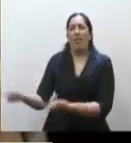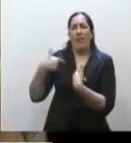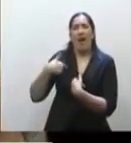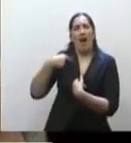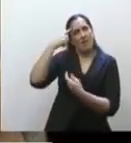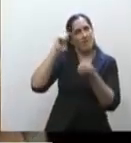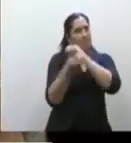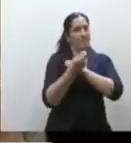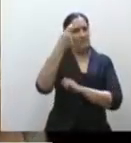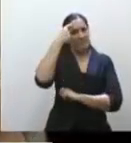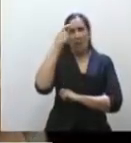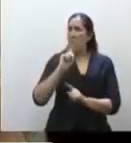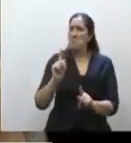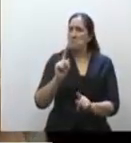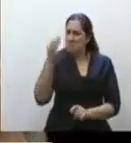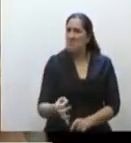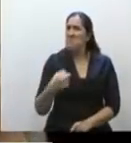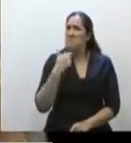No, no fue mi hija.